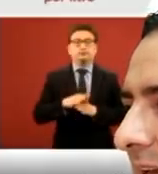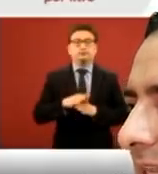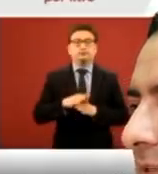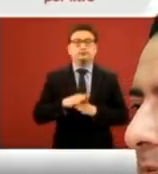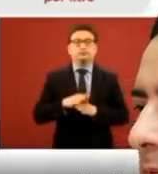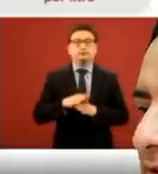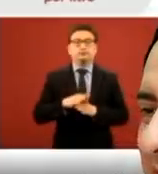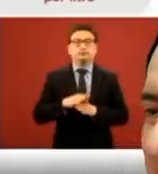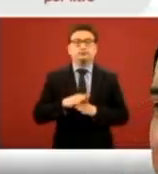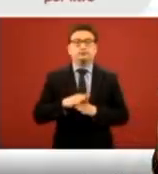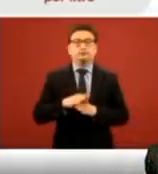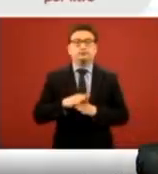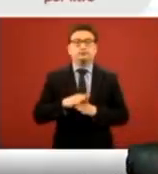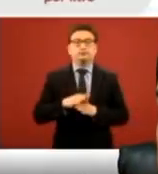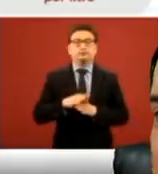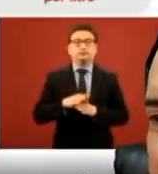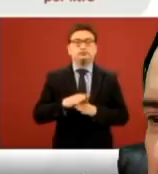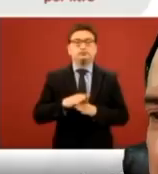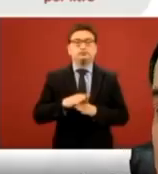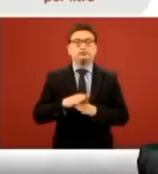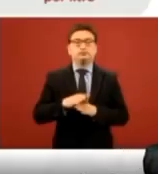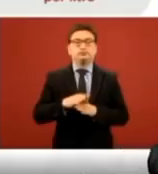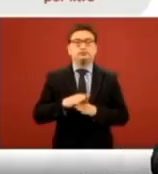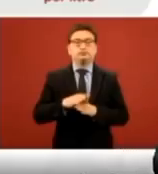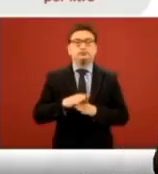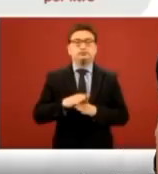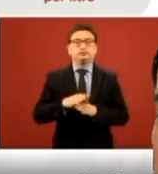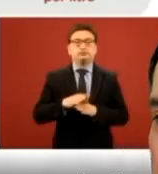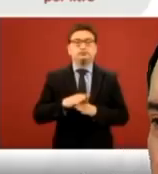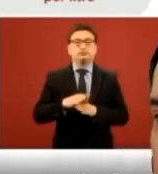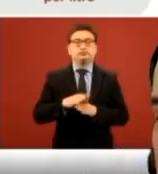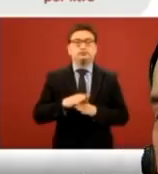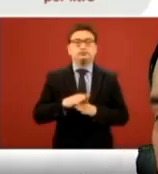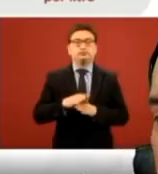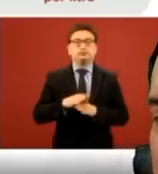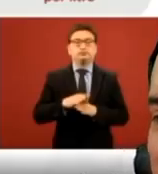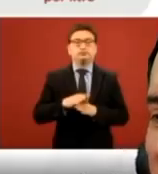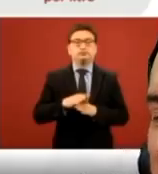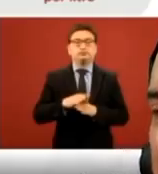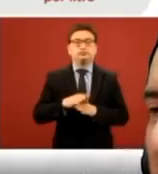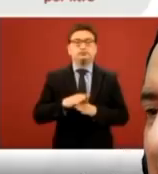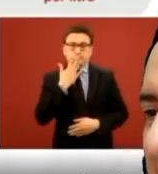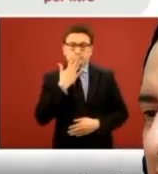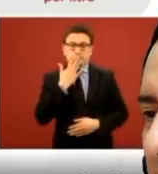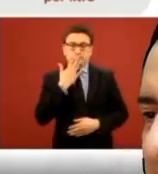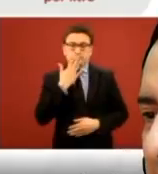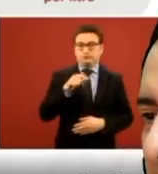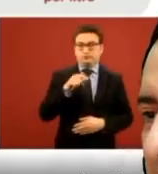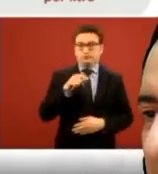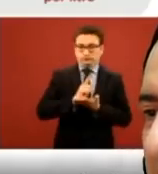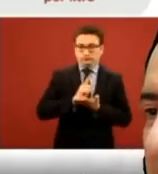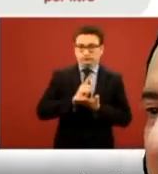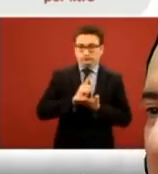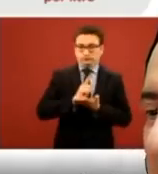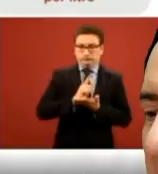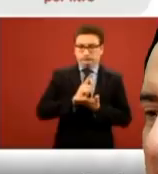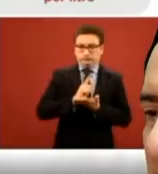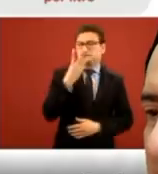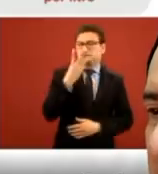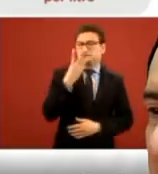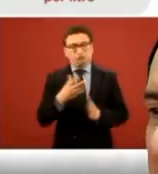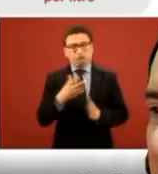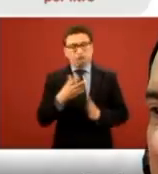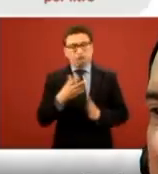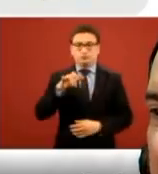cantidades vamos a retomar nada más en el precio mayor digamos 21 pesos con 40 centavos así inicio la semana en la